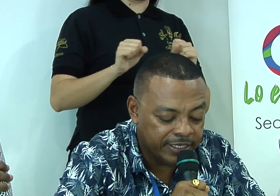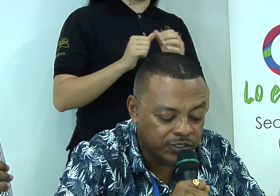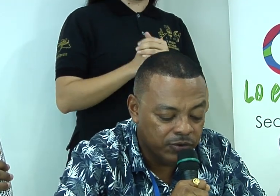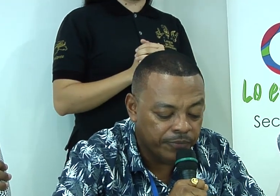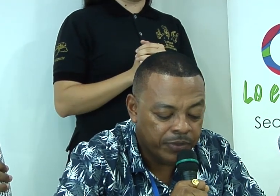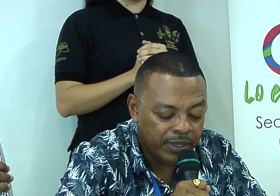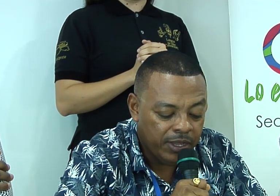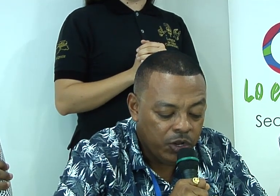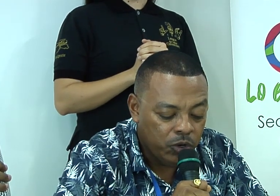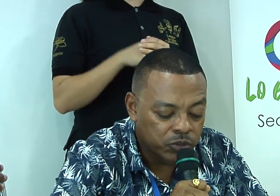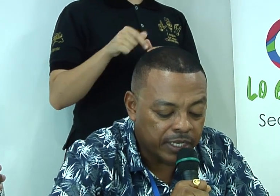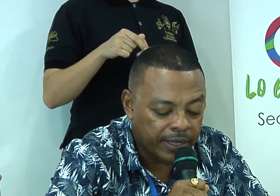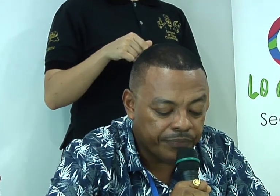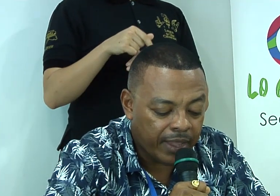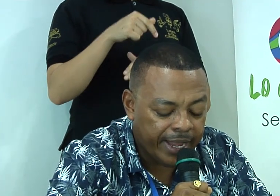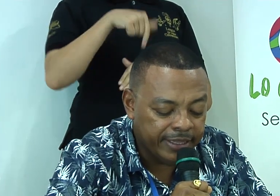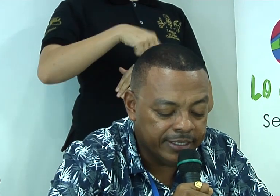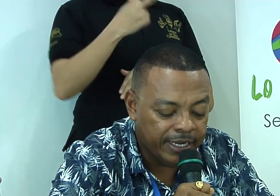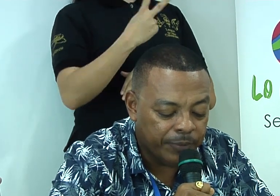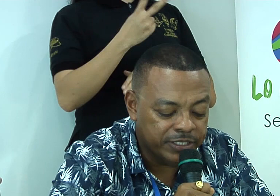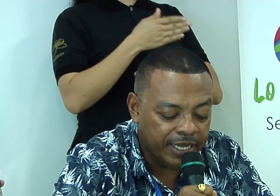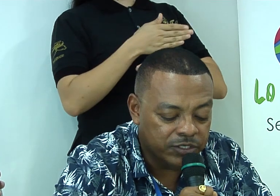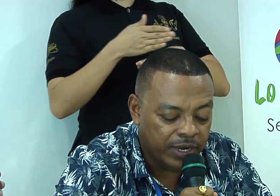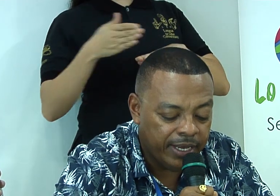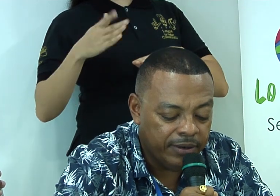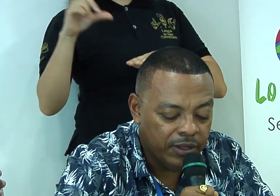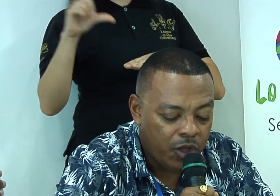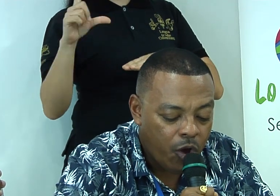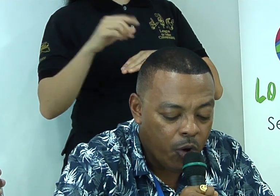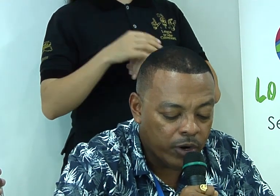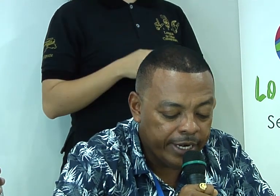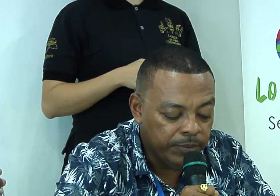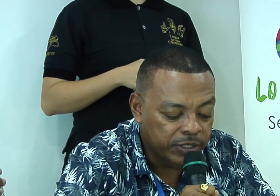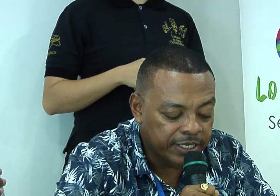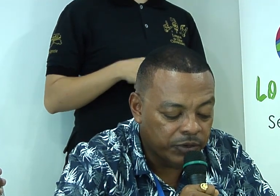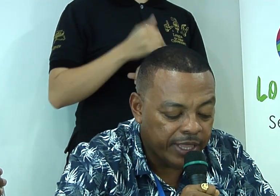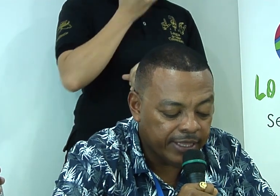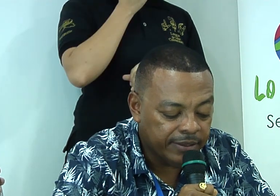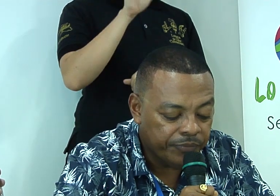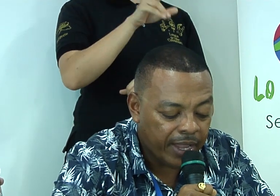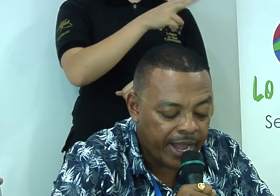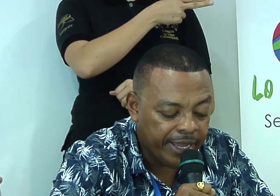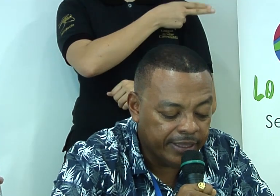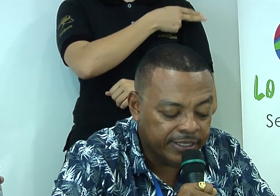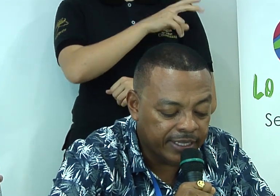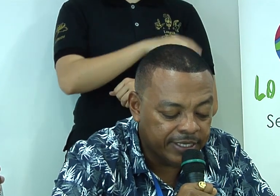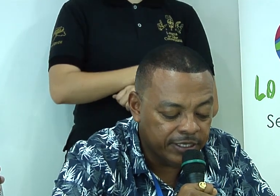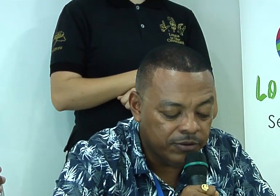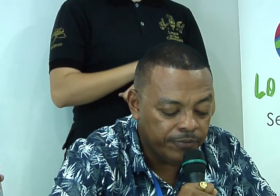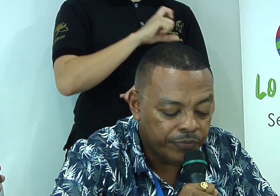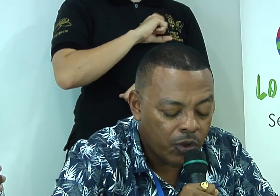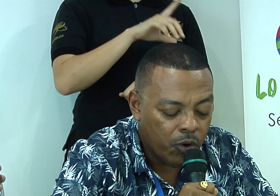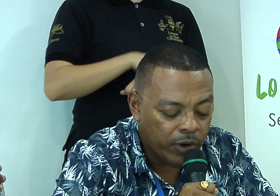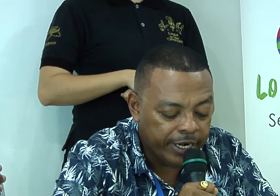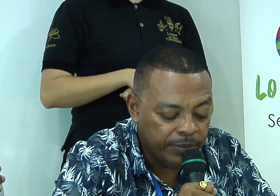la restricción los agentes de la Policía Nacional, organismos de seguridad, agentes de